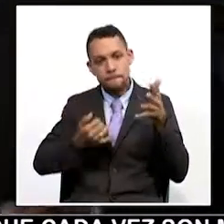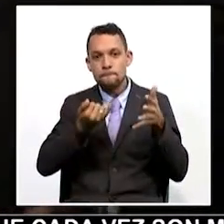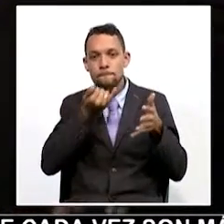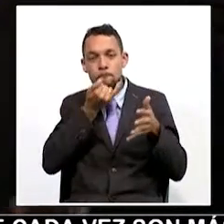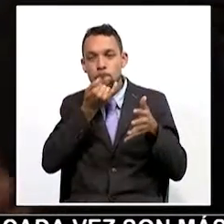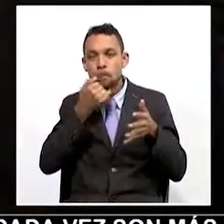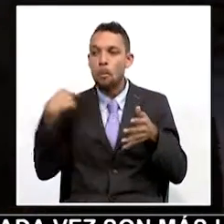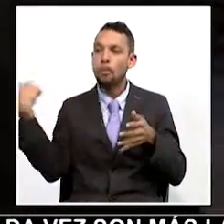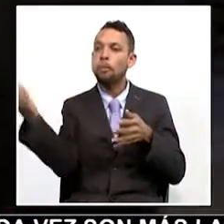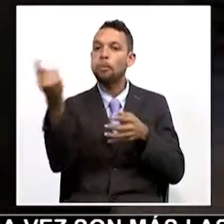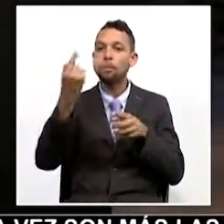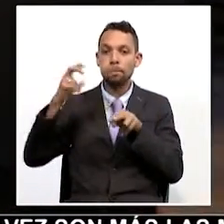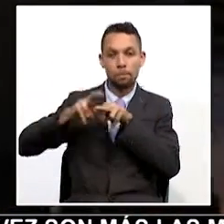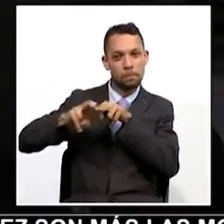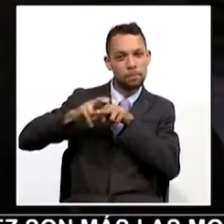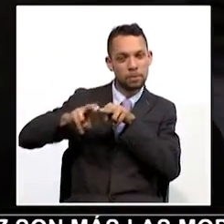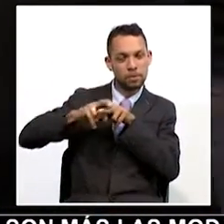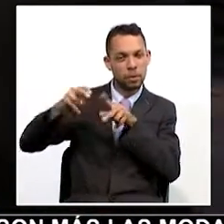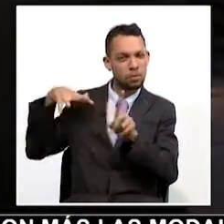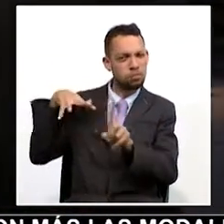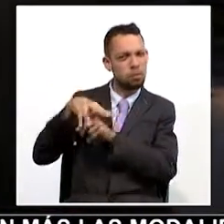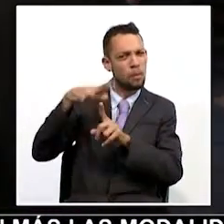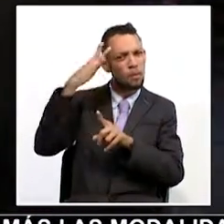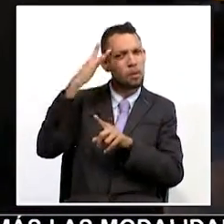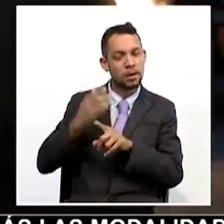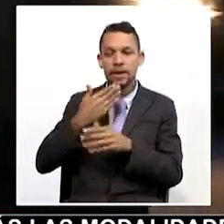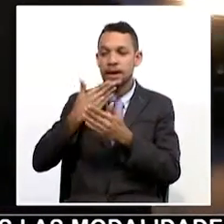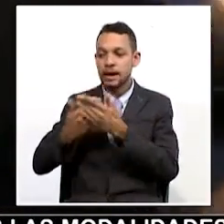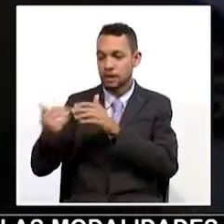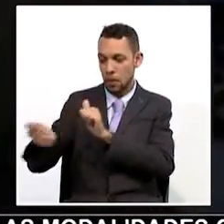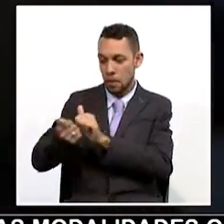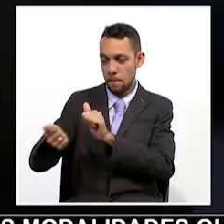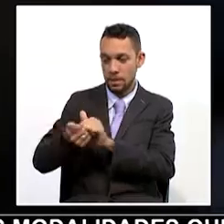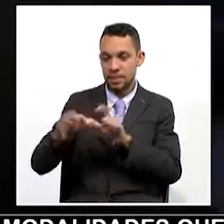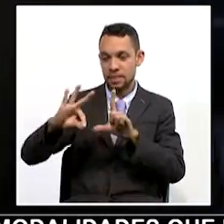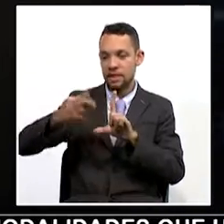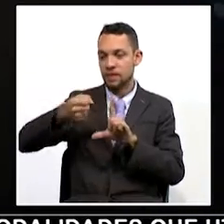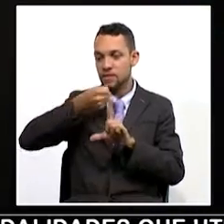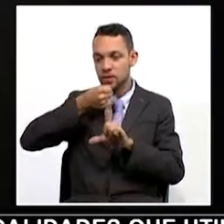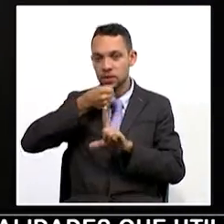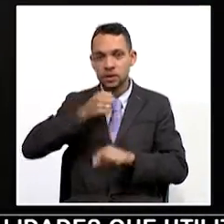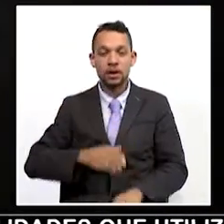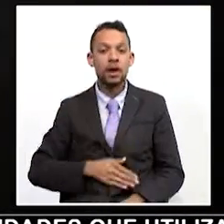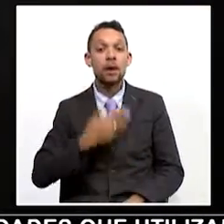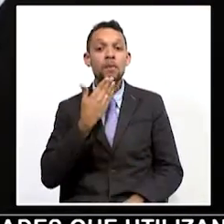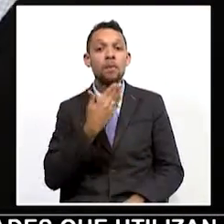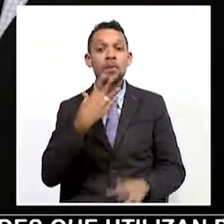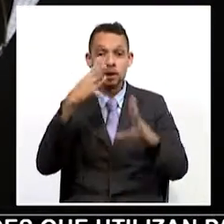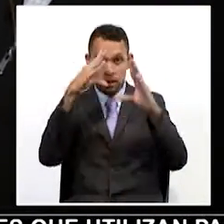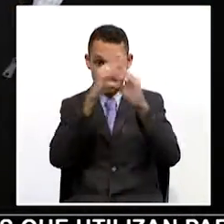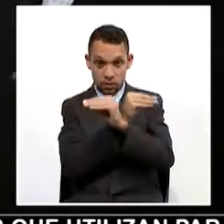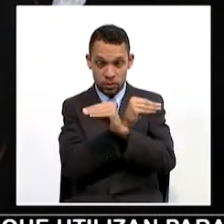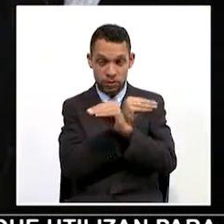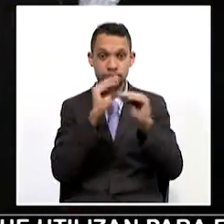sucediendo aquí en la ciudad de Manizales. Buenas noches y gracias por aceptar esta invitación. Buenas noches, Carlos. Pues primero que todo, un parte de